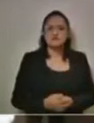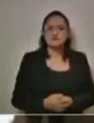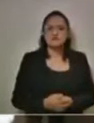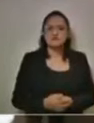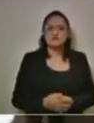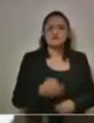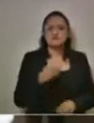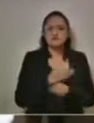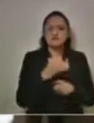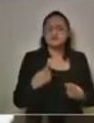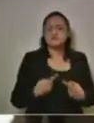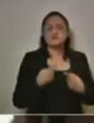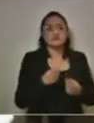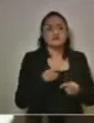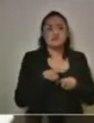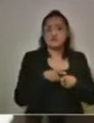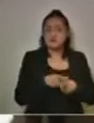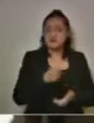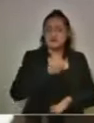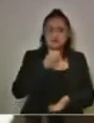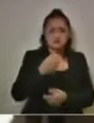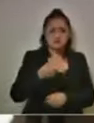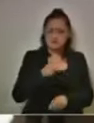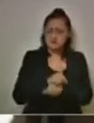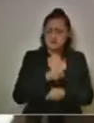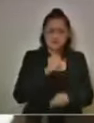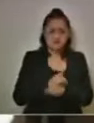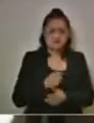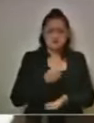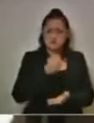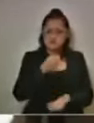y llevan entregadas porque se sigue entrenando